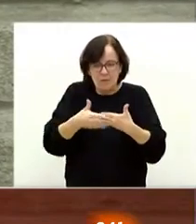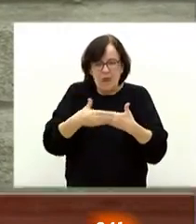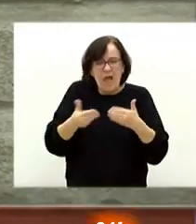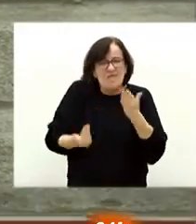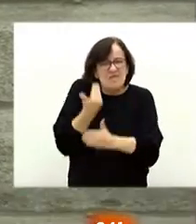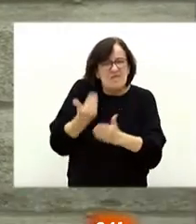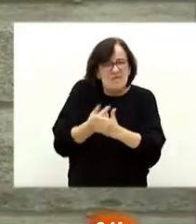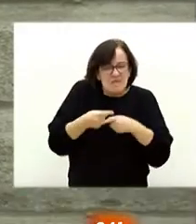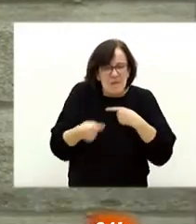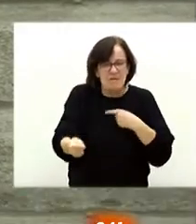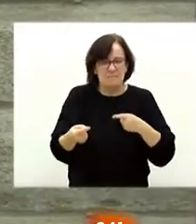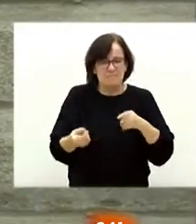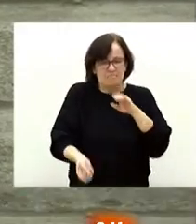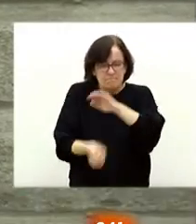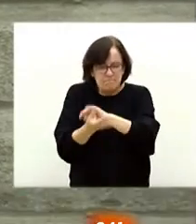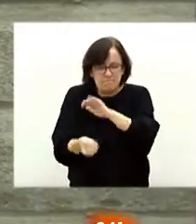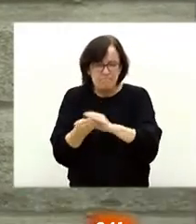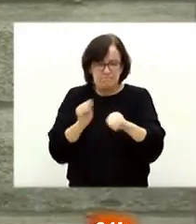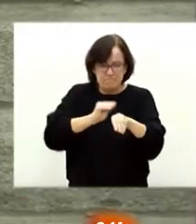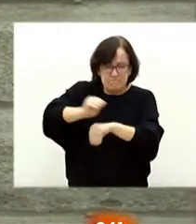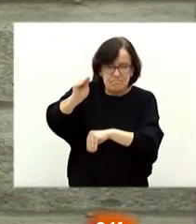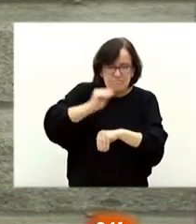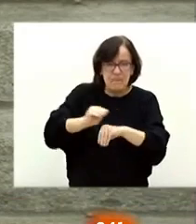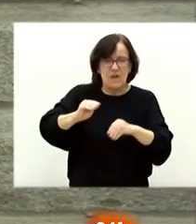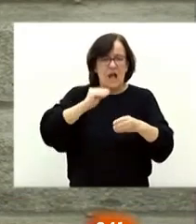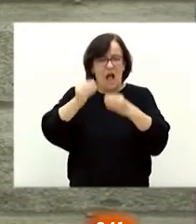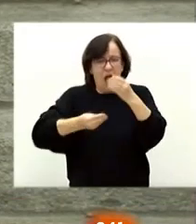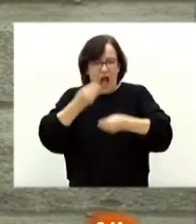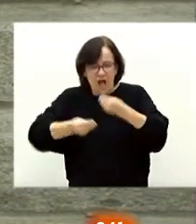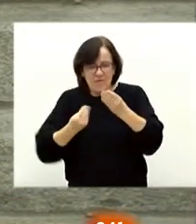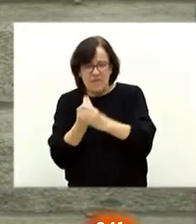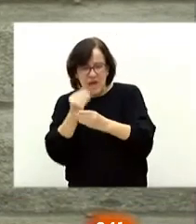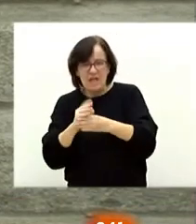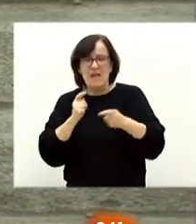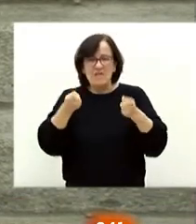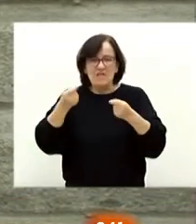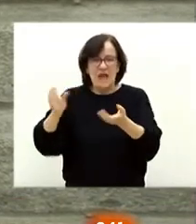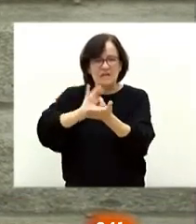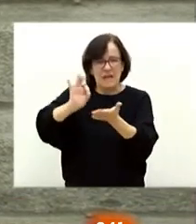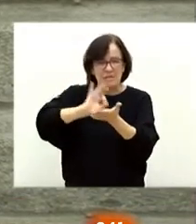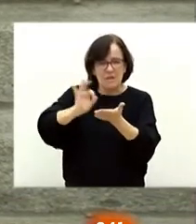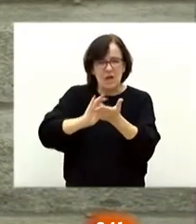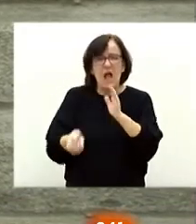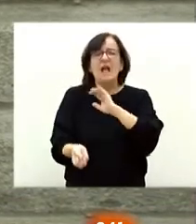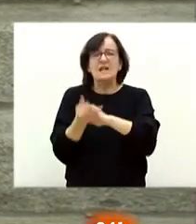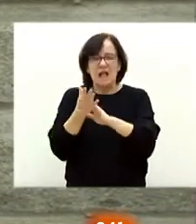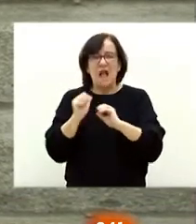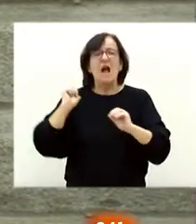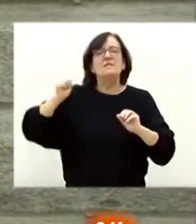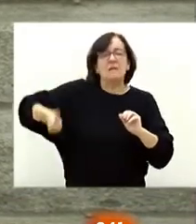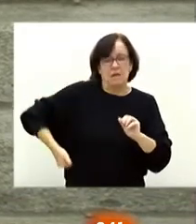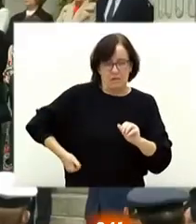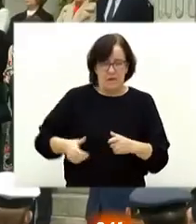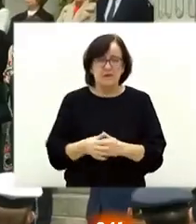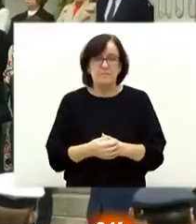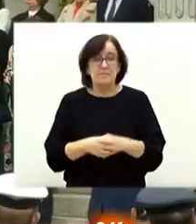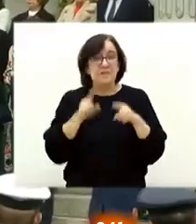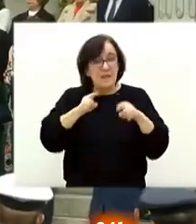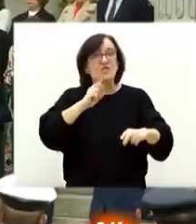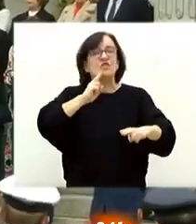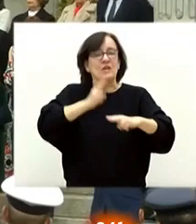día. Emprenden, invierten, producen, prestan servicios, crean riqueza. Eso